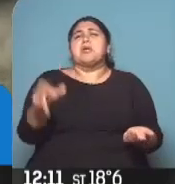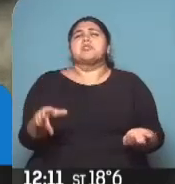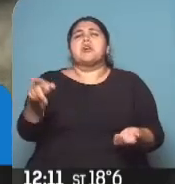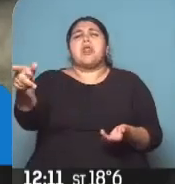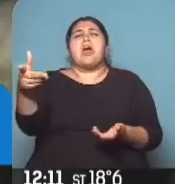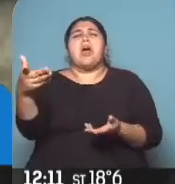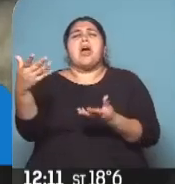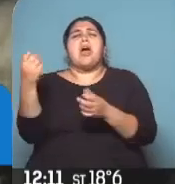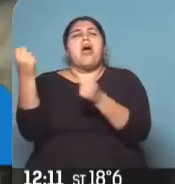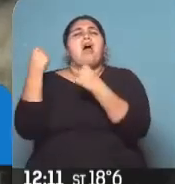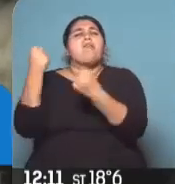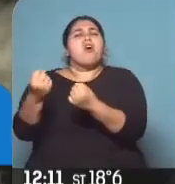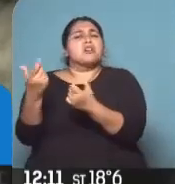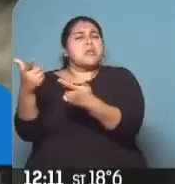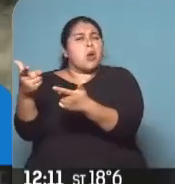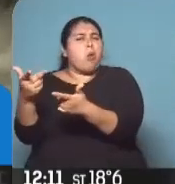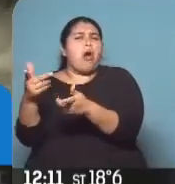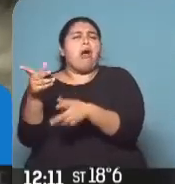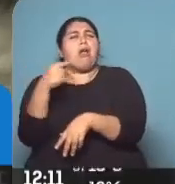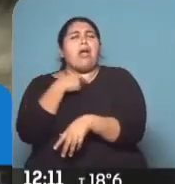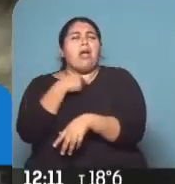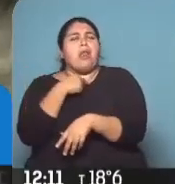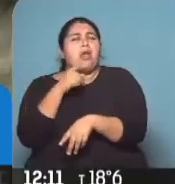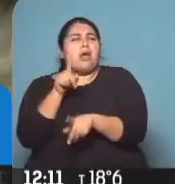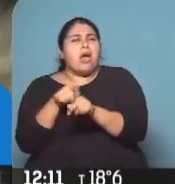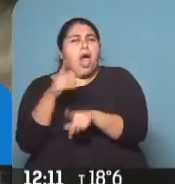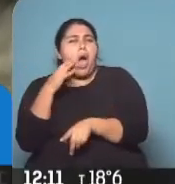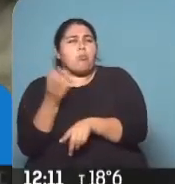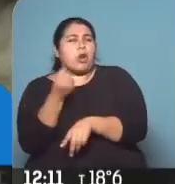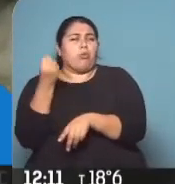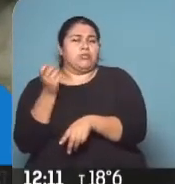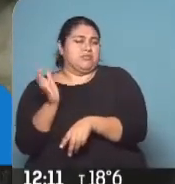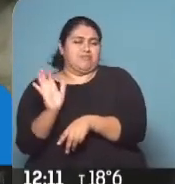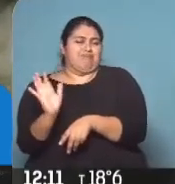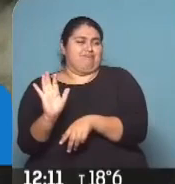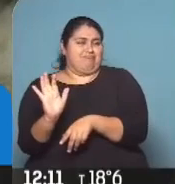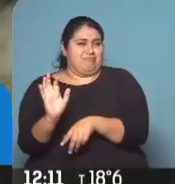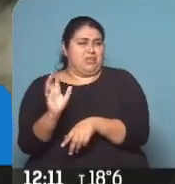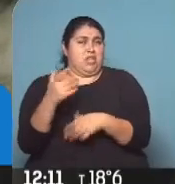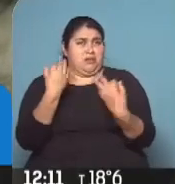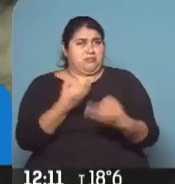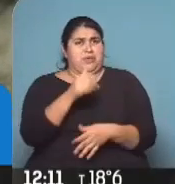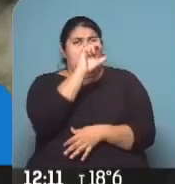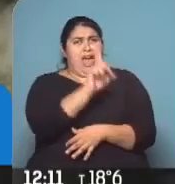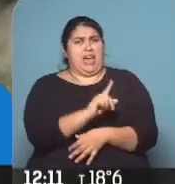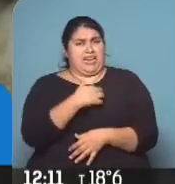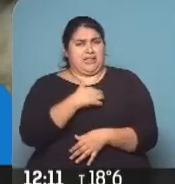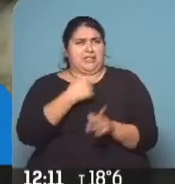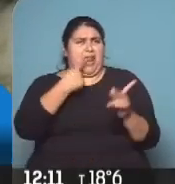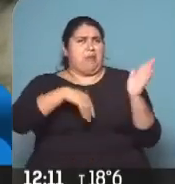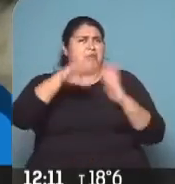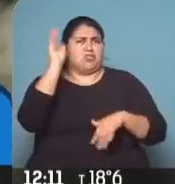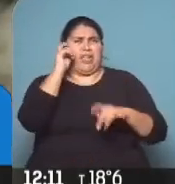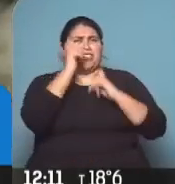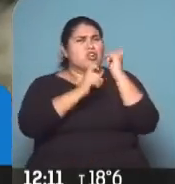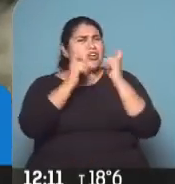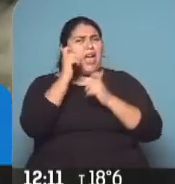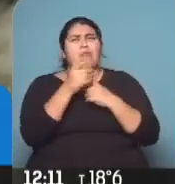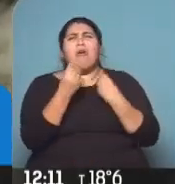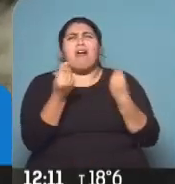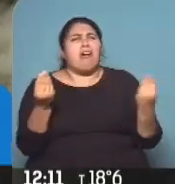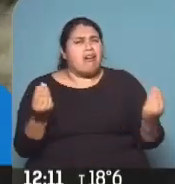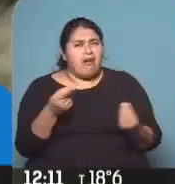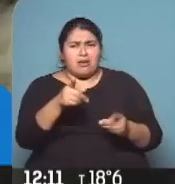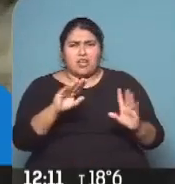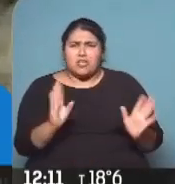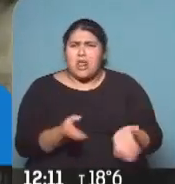tiene siempre algún beneficio y algún privilegio esa no es la argentina que soñamos la mayoría la mayoría de ustedes que se